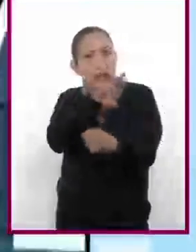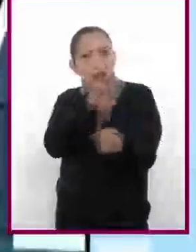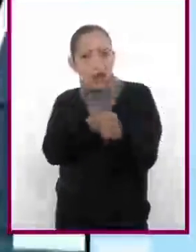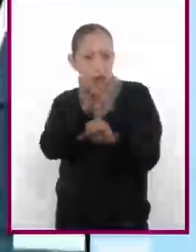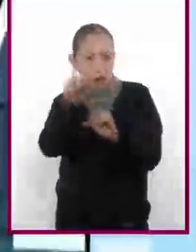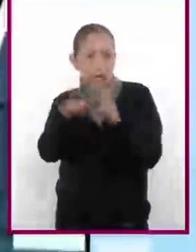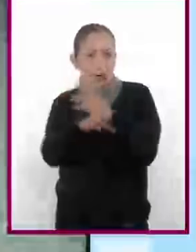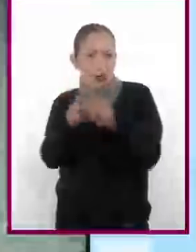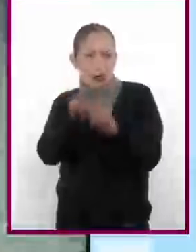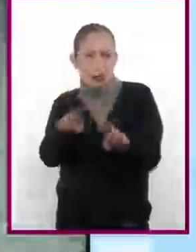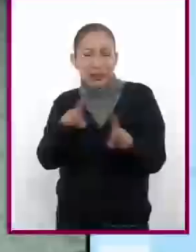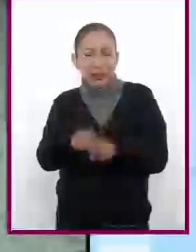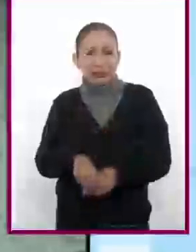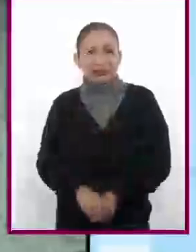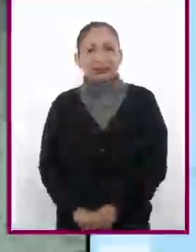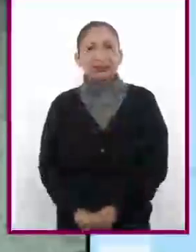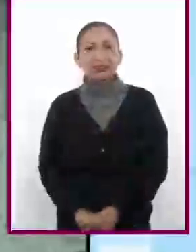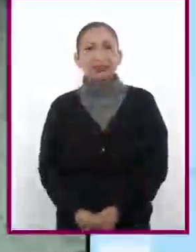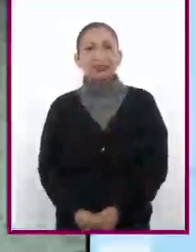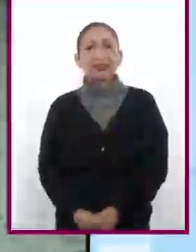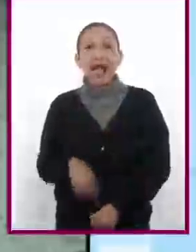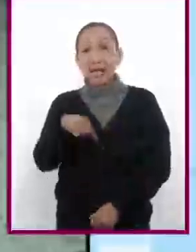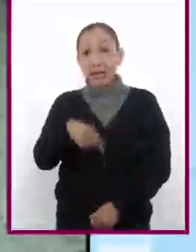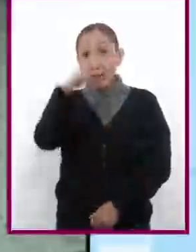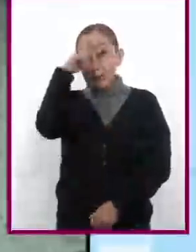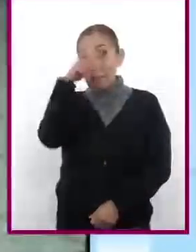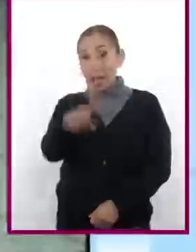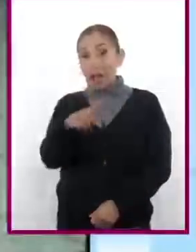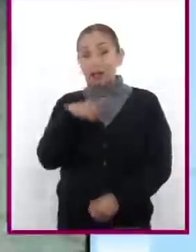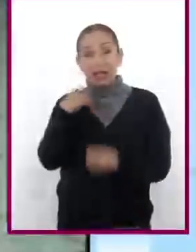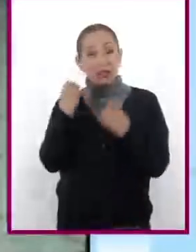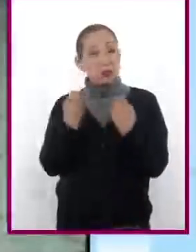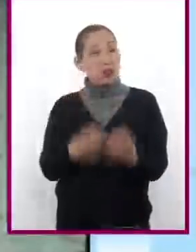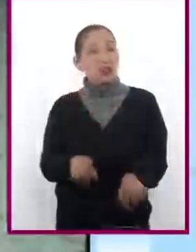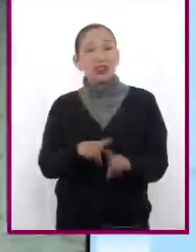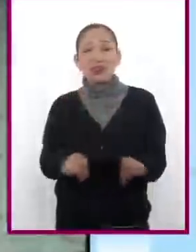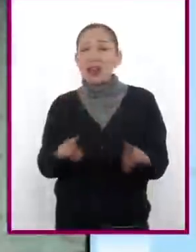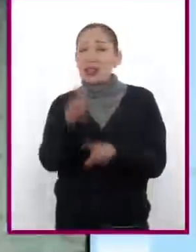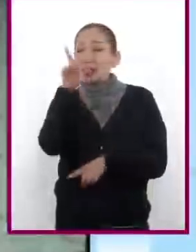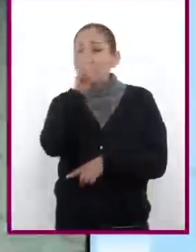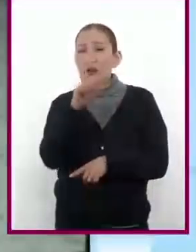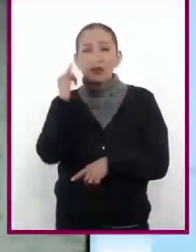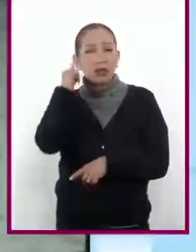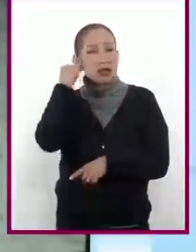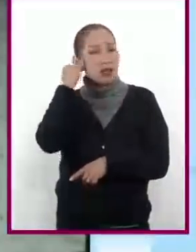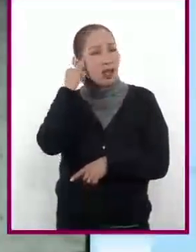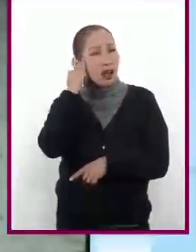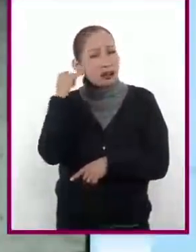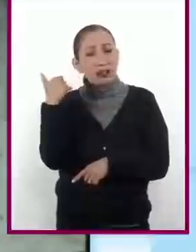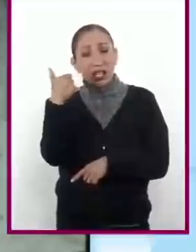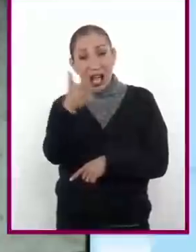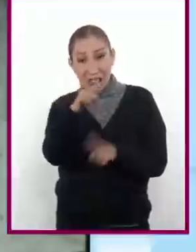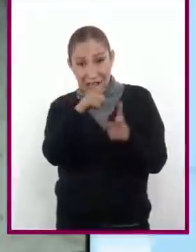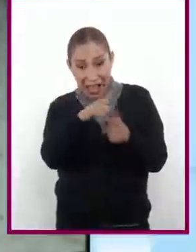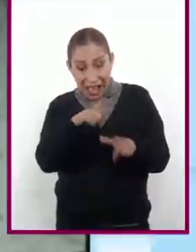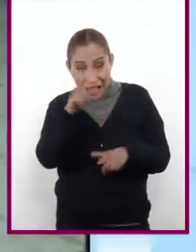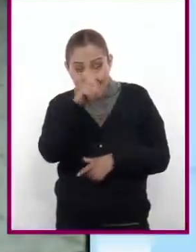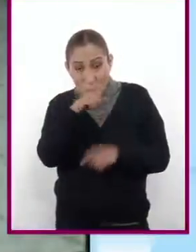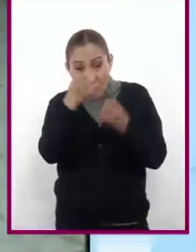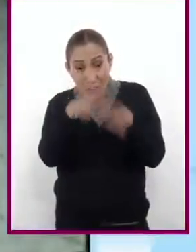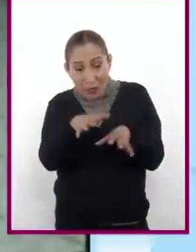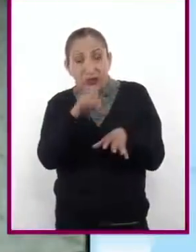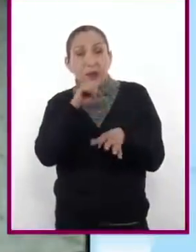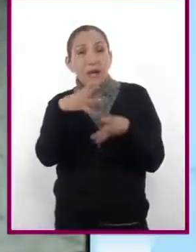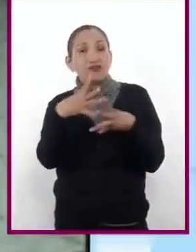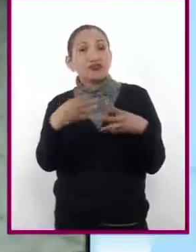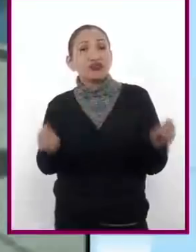entre otras cosas. En México se han perdido diversas lenguas indígenas y con cada una de ellas se ha